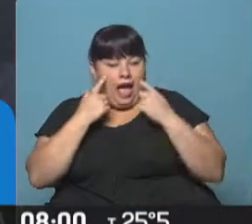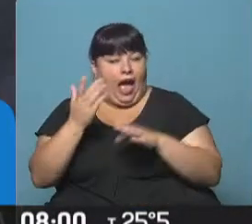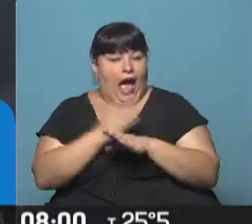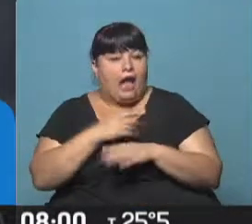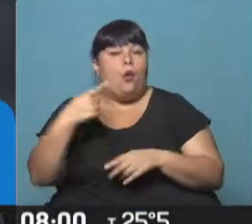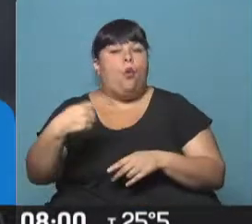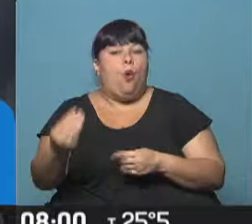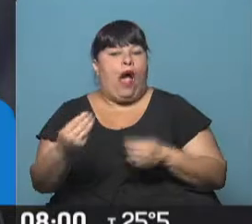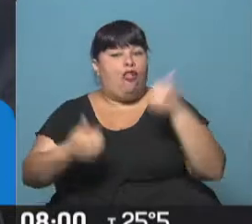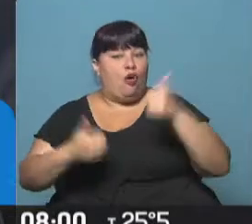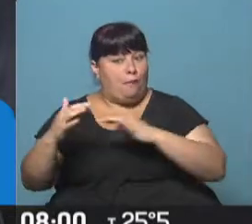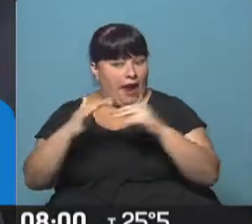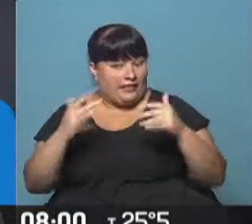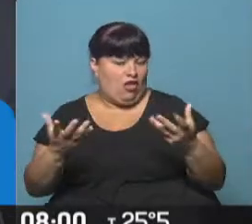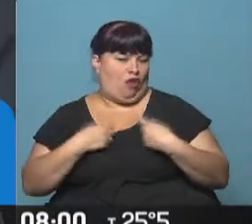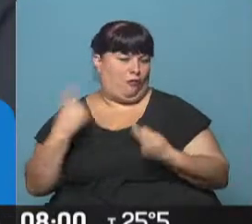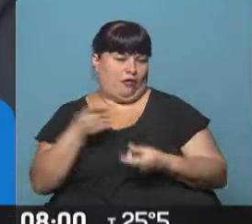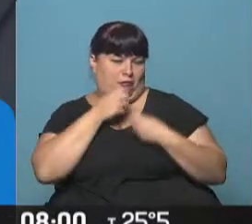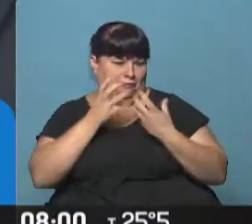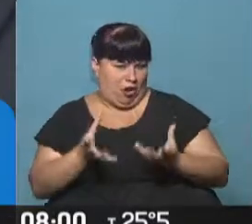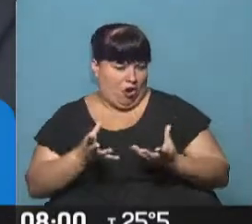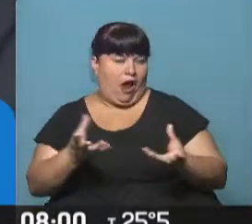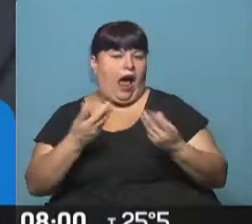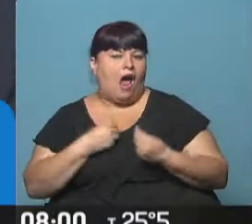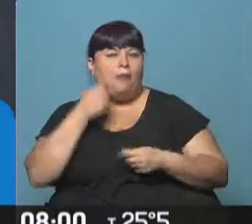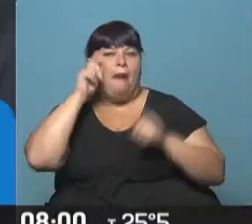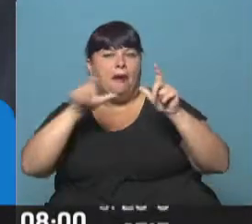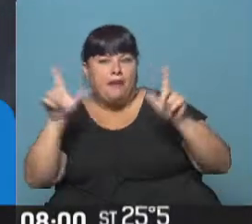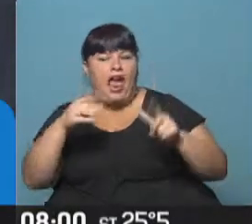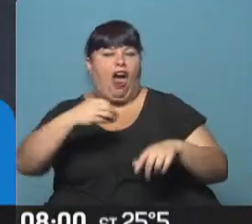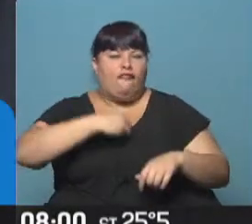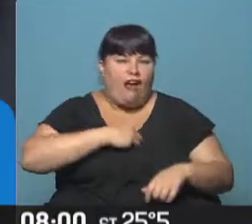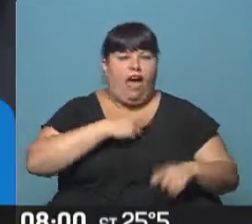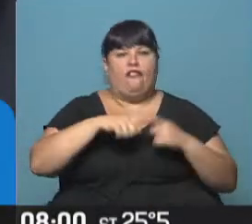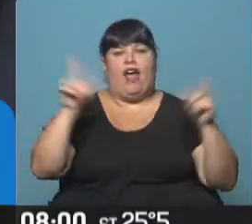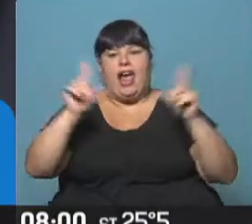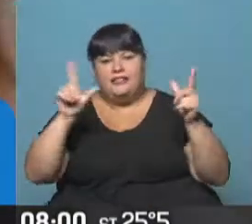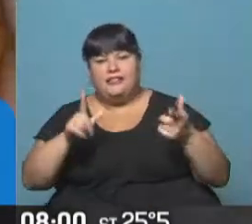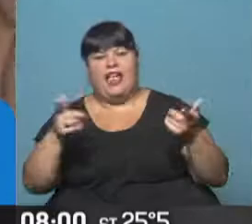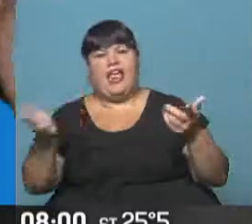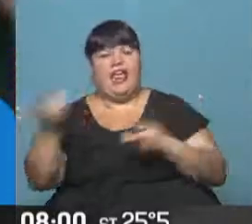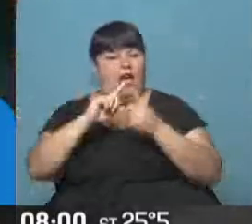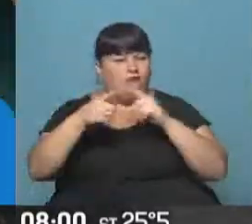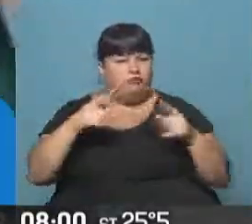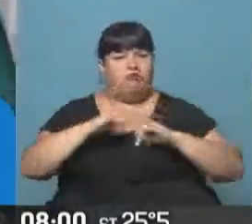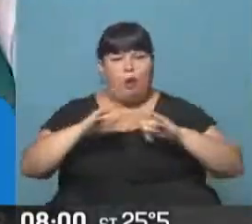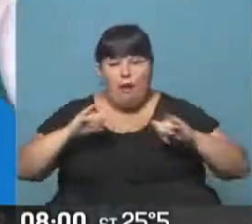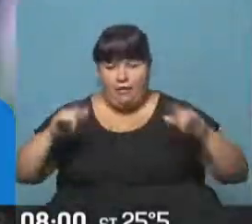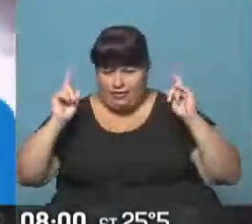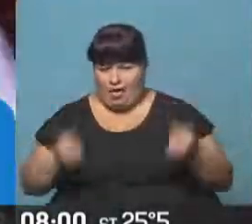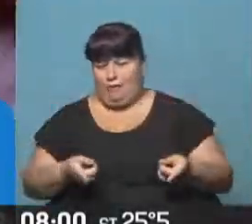de cuándo van a ser los partidos ayuda a todos. Ayuda al espectador, al hincha, ayuda a la televisación, ayuda a la